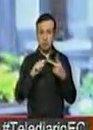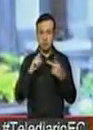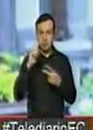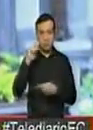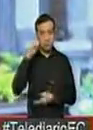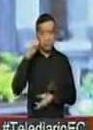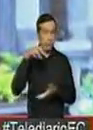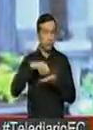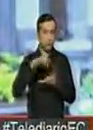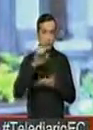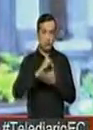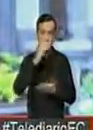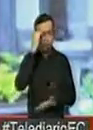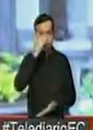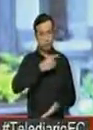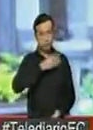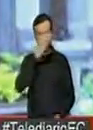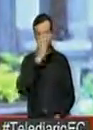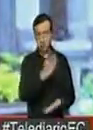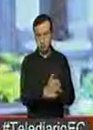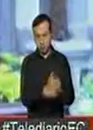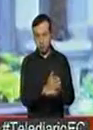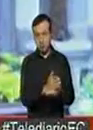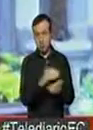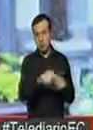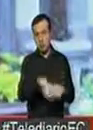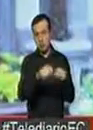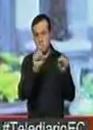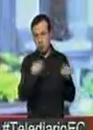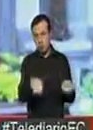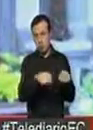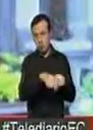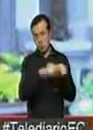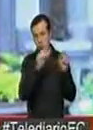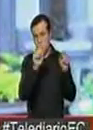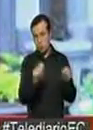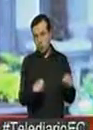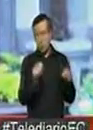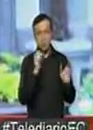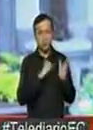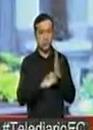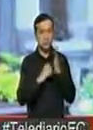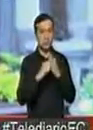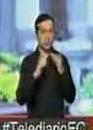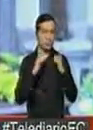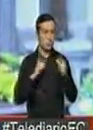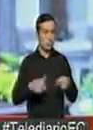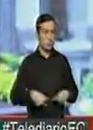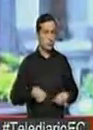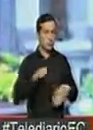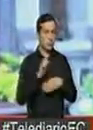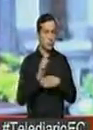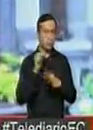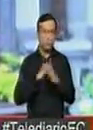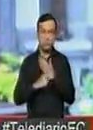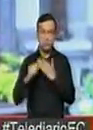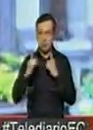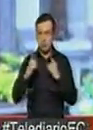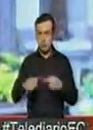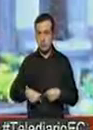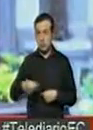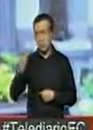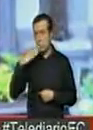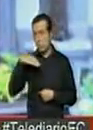decidido dar por terminados los últimos convenios que tiene entre el Ministerio de Salud del Ecuador y el Ministerio de Salud de